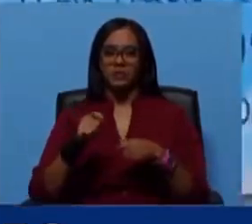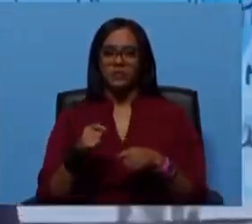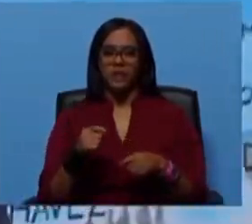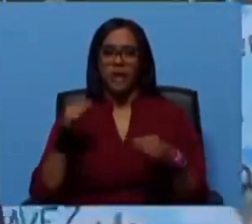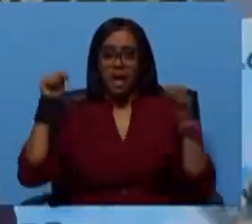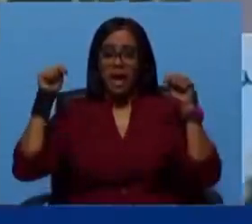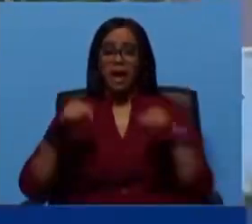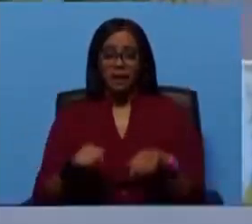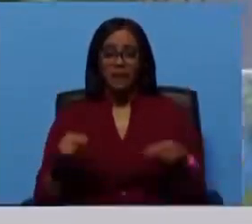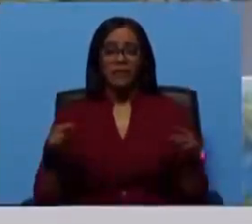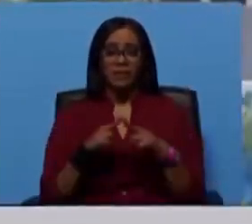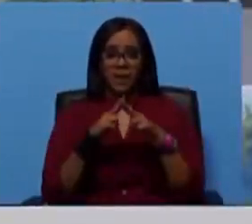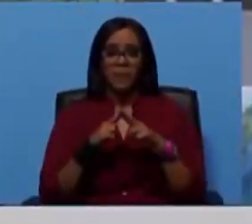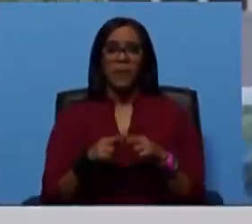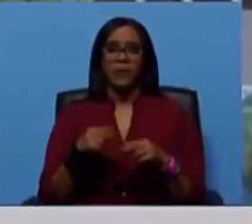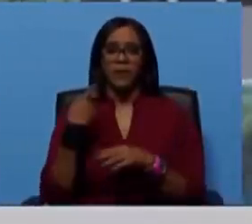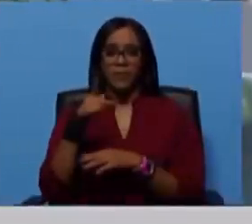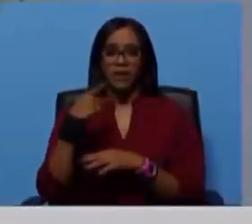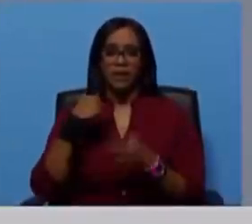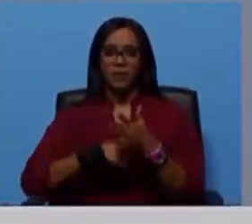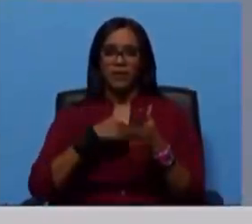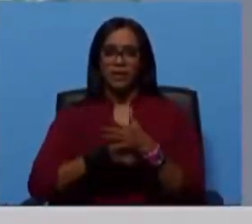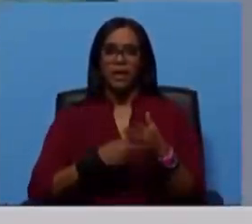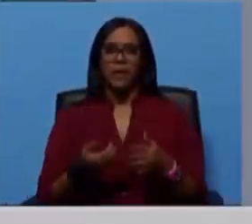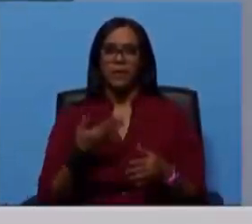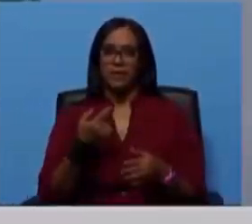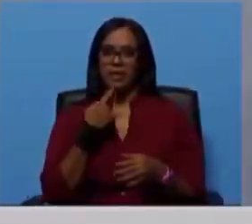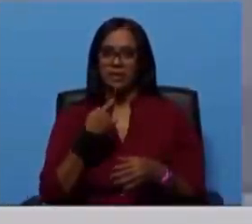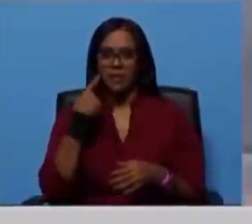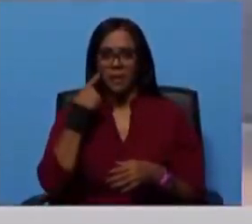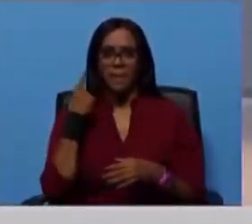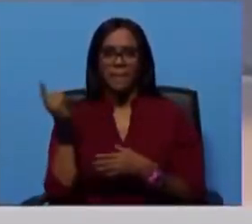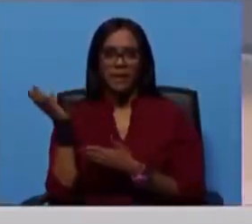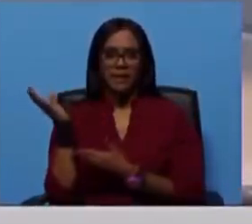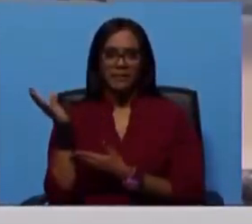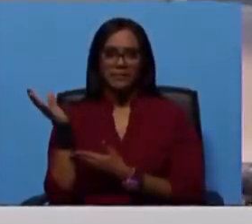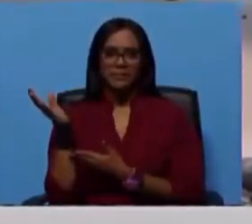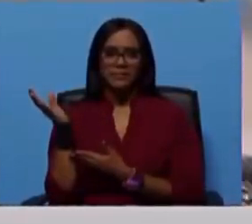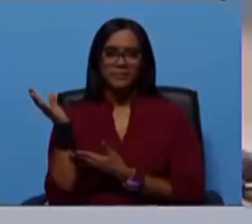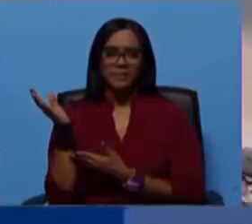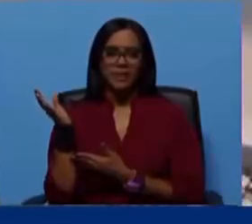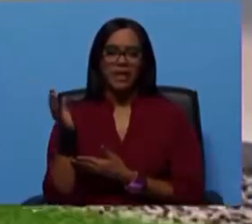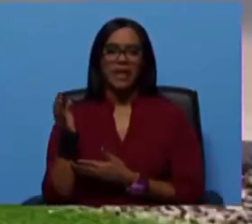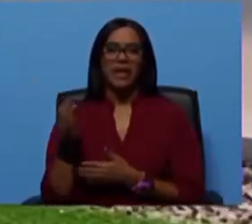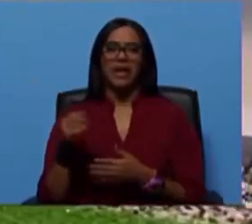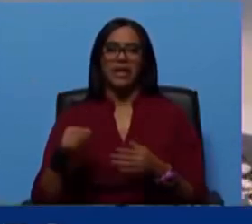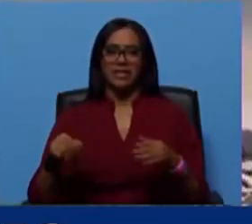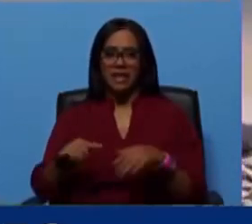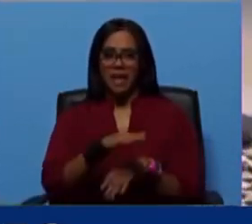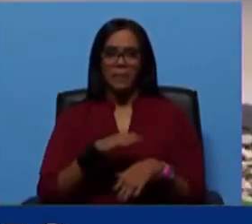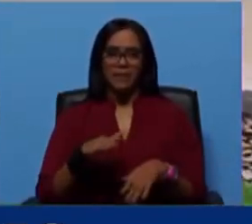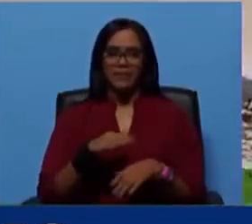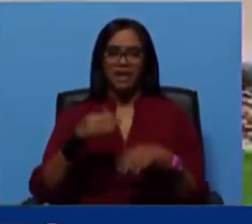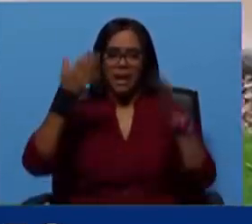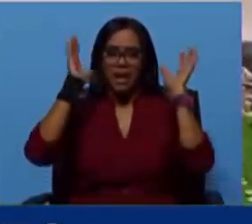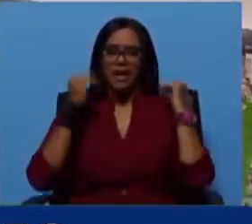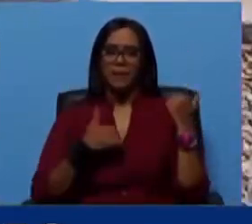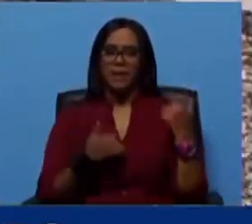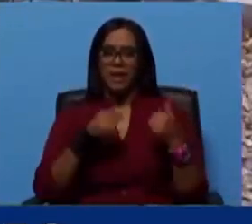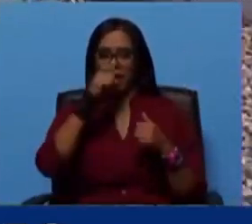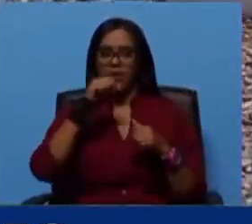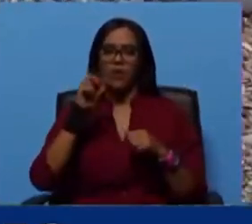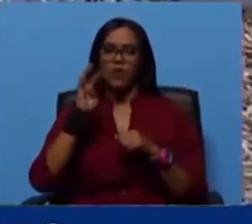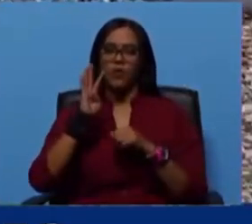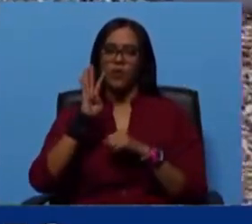mencionabas antes, en una parroquia combativa. Importante resaltar, mira para acá este mural. Es. Estamos en la Plaza Ni Primera y aquí en el año 94,